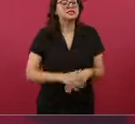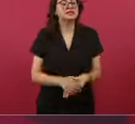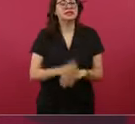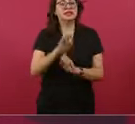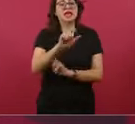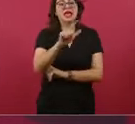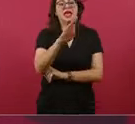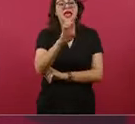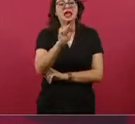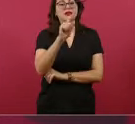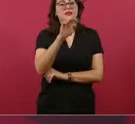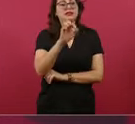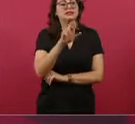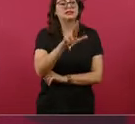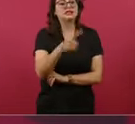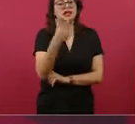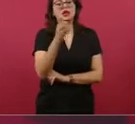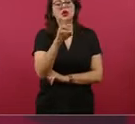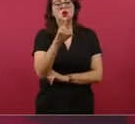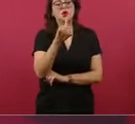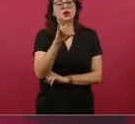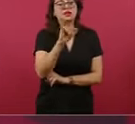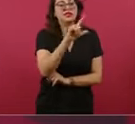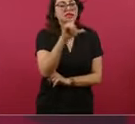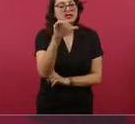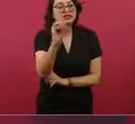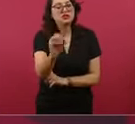encargado de organizar